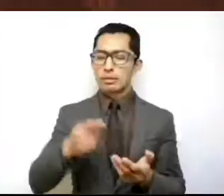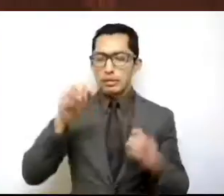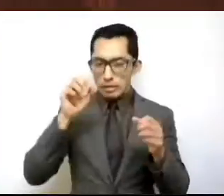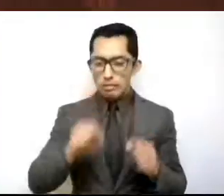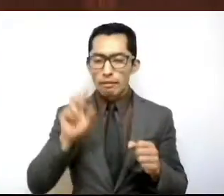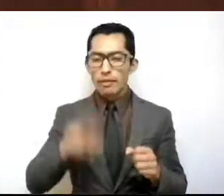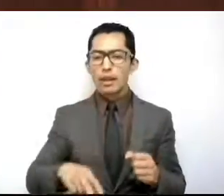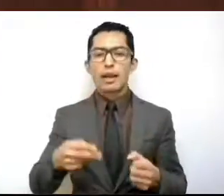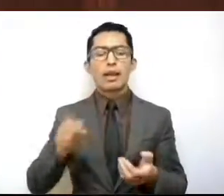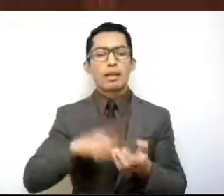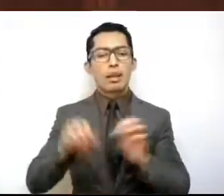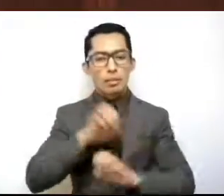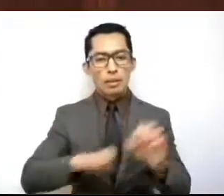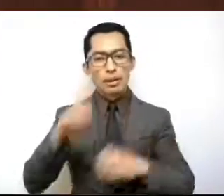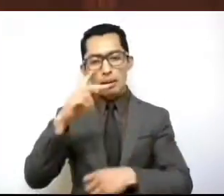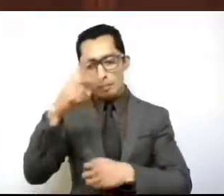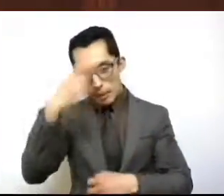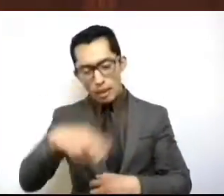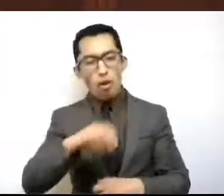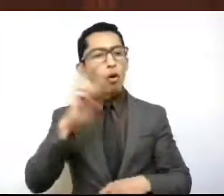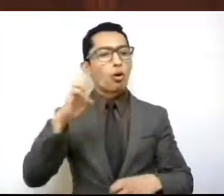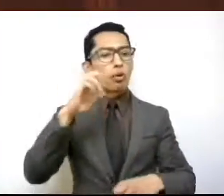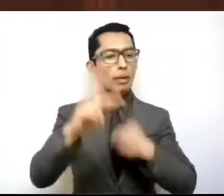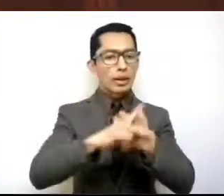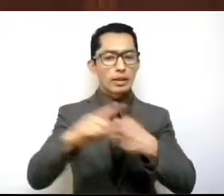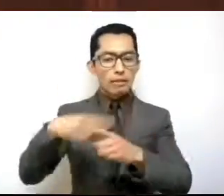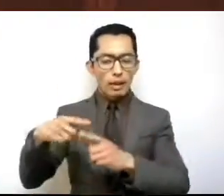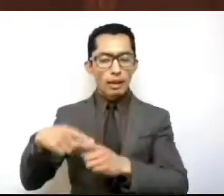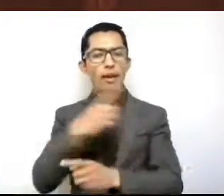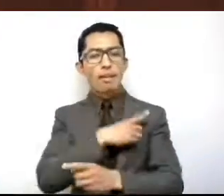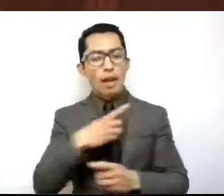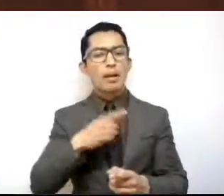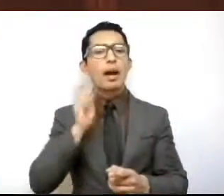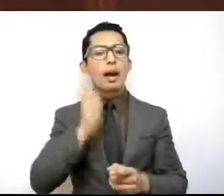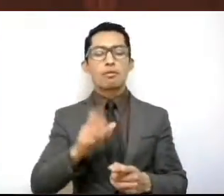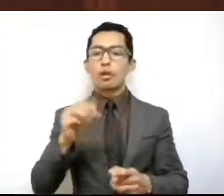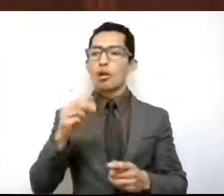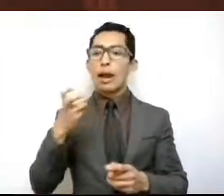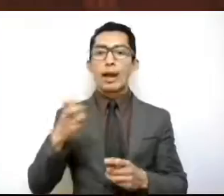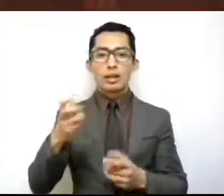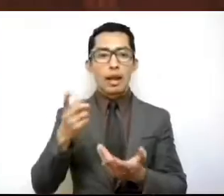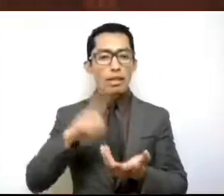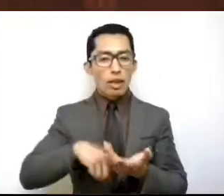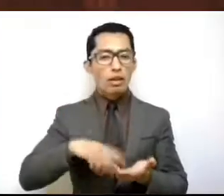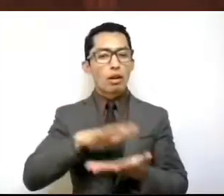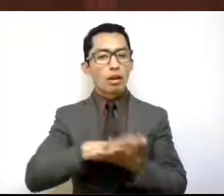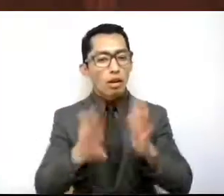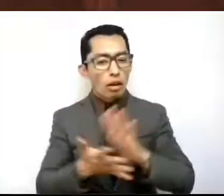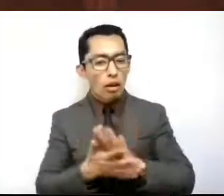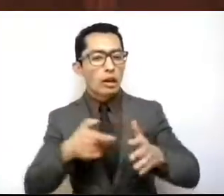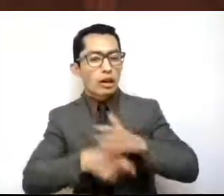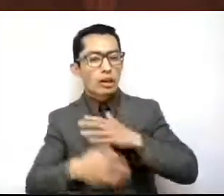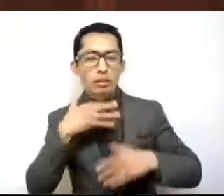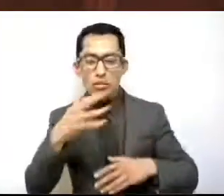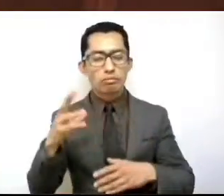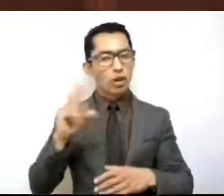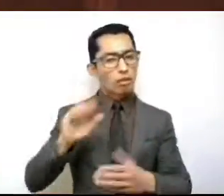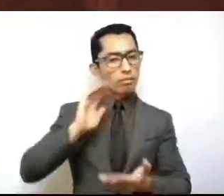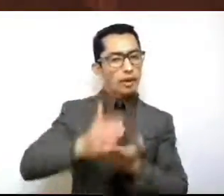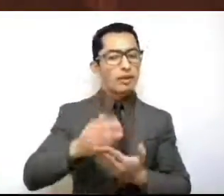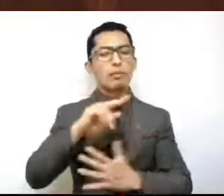operan en México y en el extranjero deben hacer lo necesario para no incurrir en prácticas de corrupción, adoptando